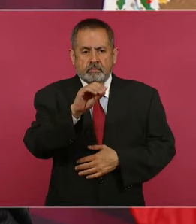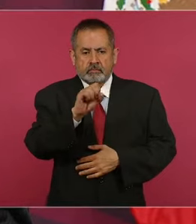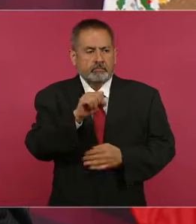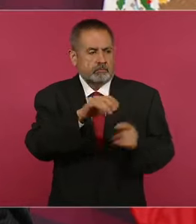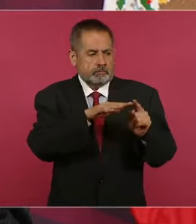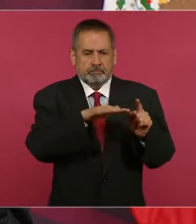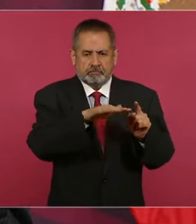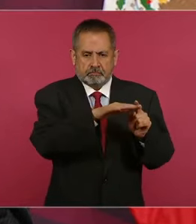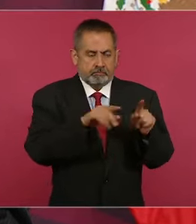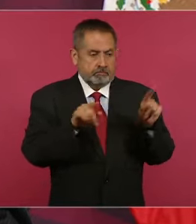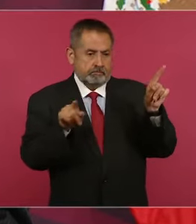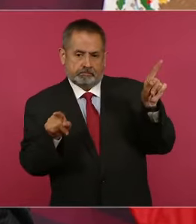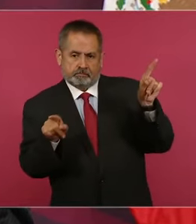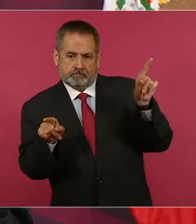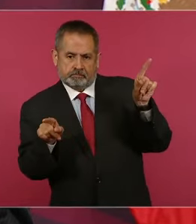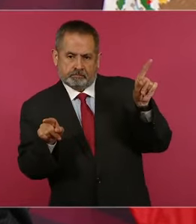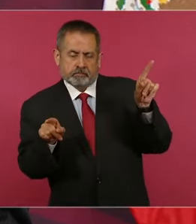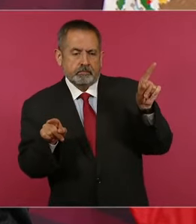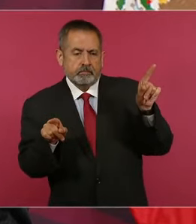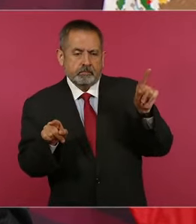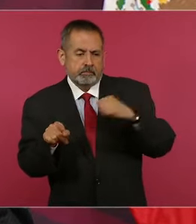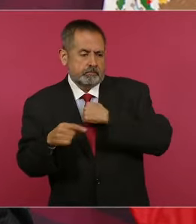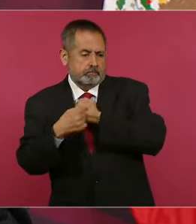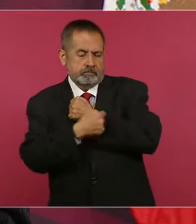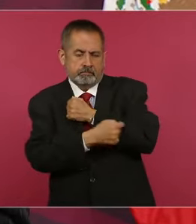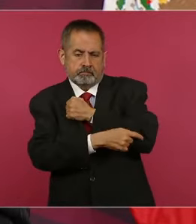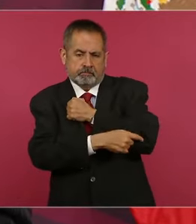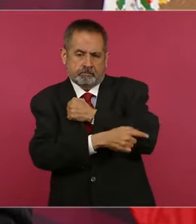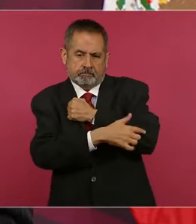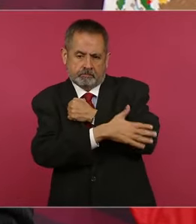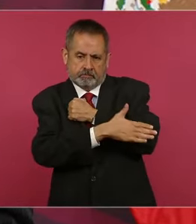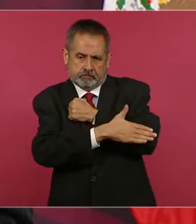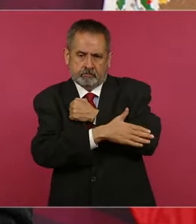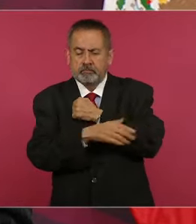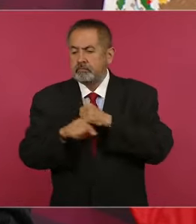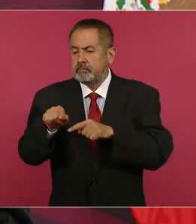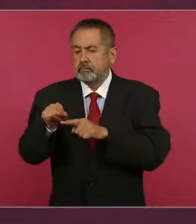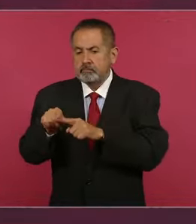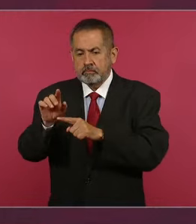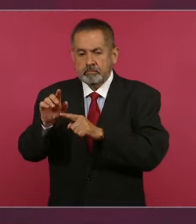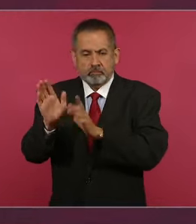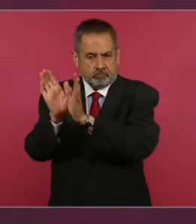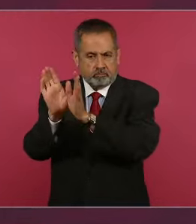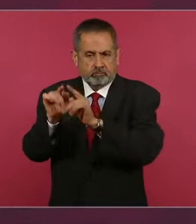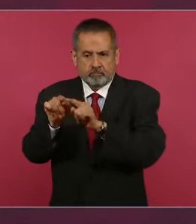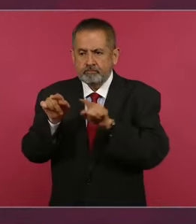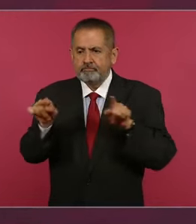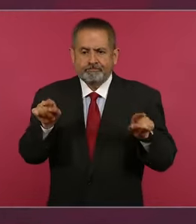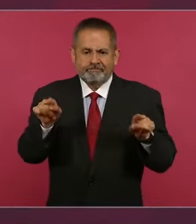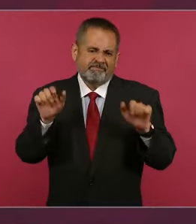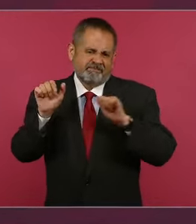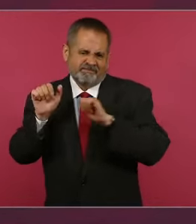Pero también la demanda de servicios cada vez es mayor.